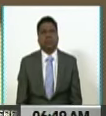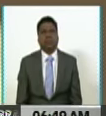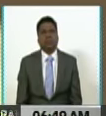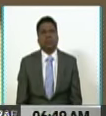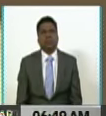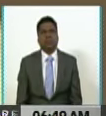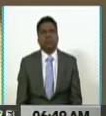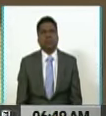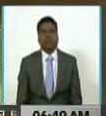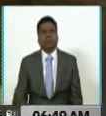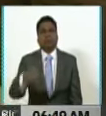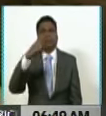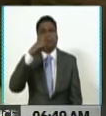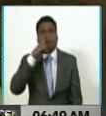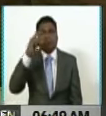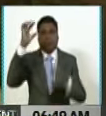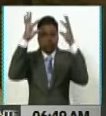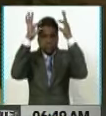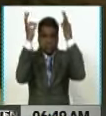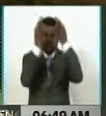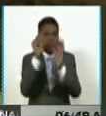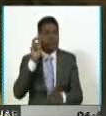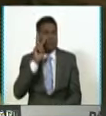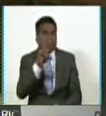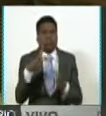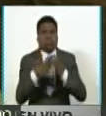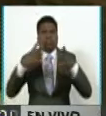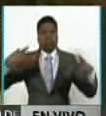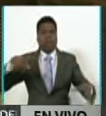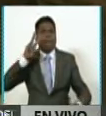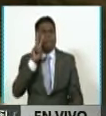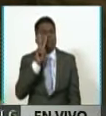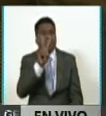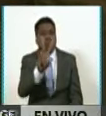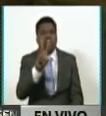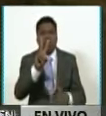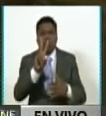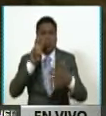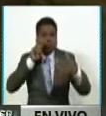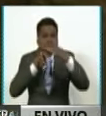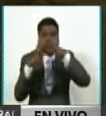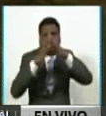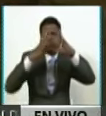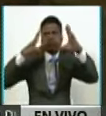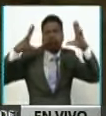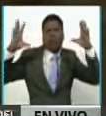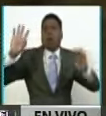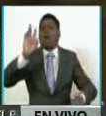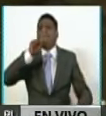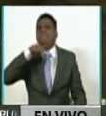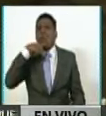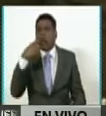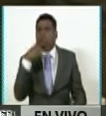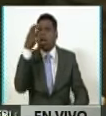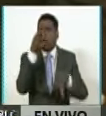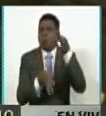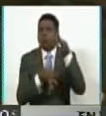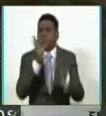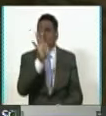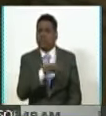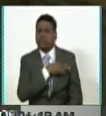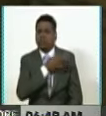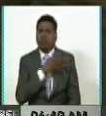Guardia. Zamora demostró ser un hombre con una amplia visión política, con mucho coraje, valentía. Es el hombre de la justicia social, de la